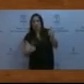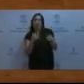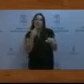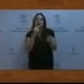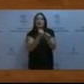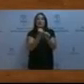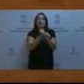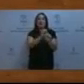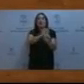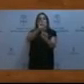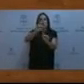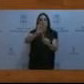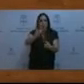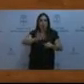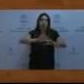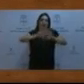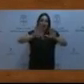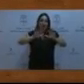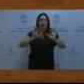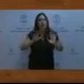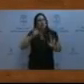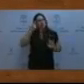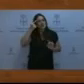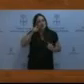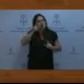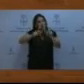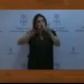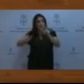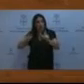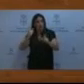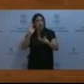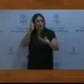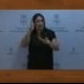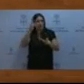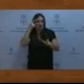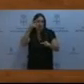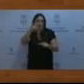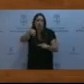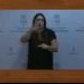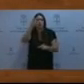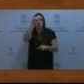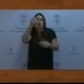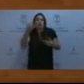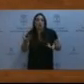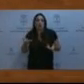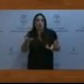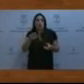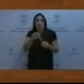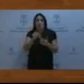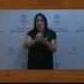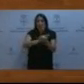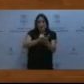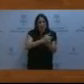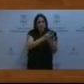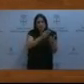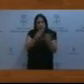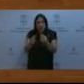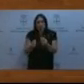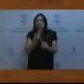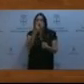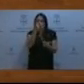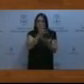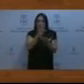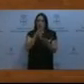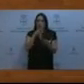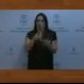desde luego, pero sabemos también lo que piensan los afectados. Lo sabemos. De los muchos mensajes recibidos nos quedamos con 2 que nos